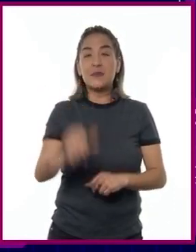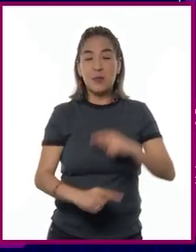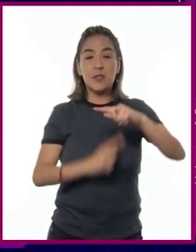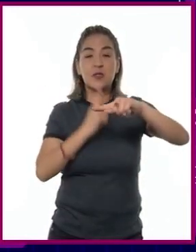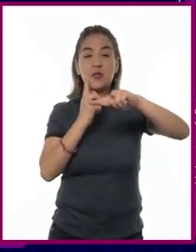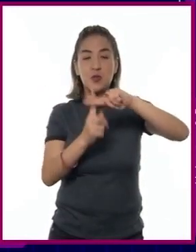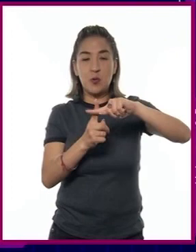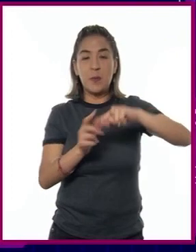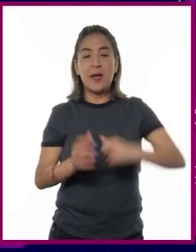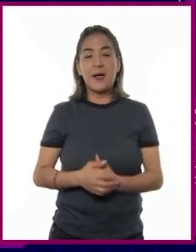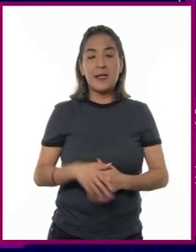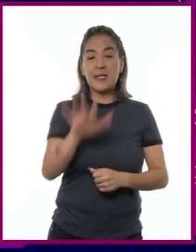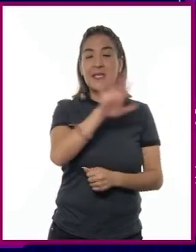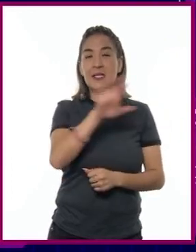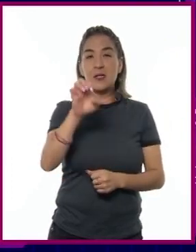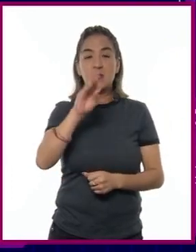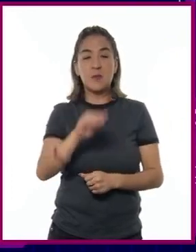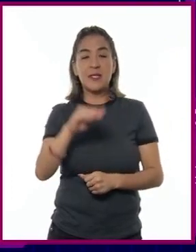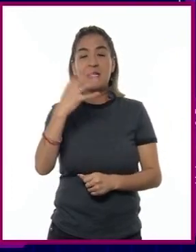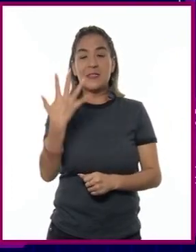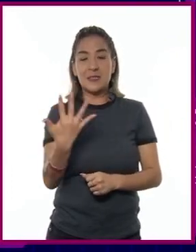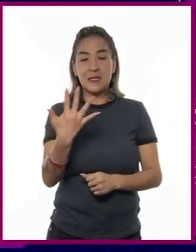se obtiene